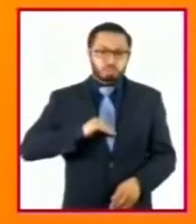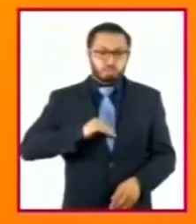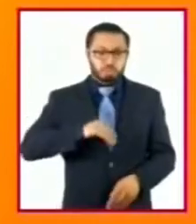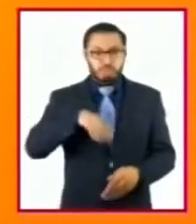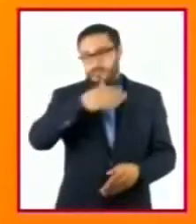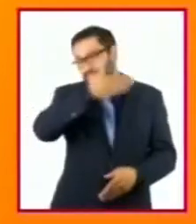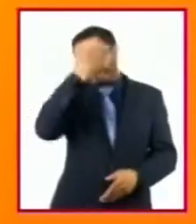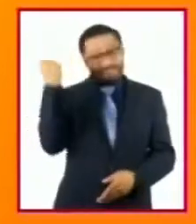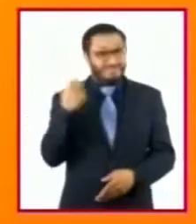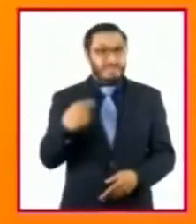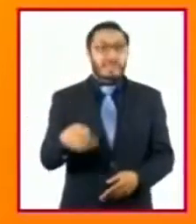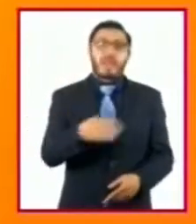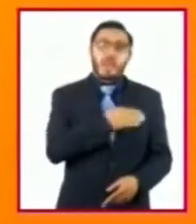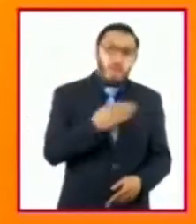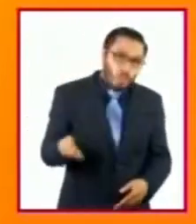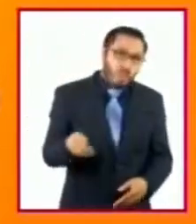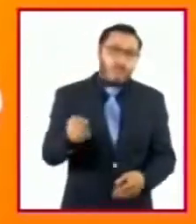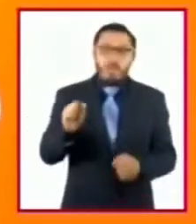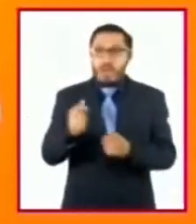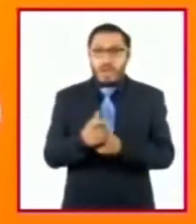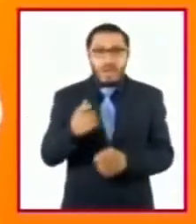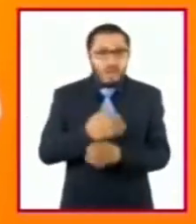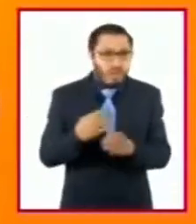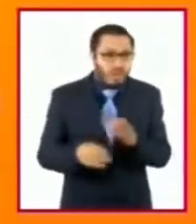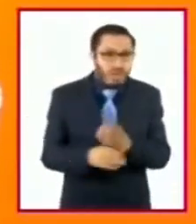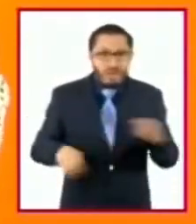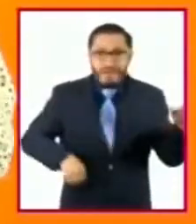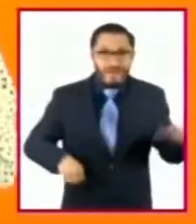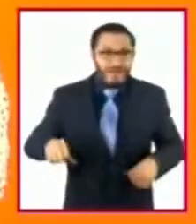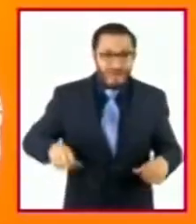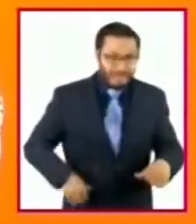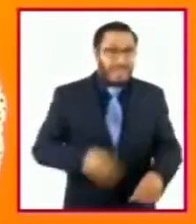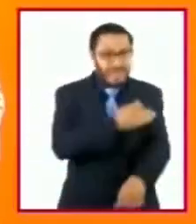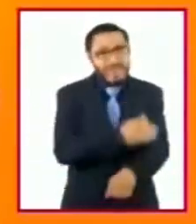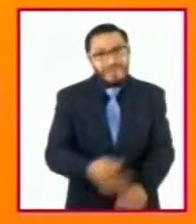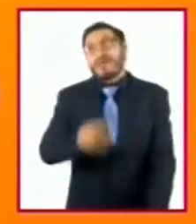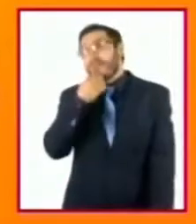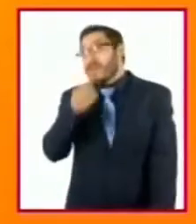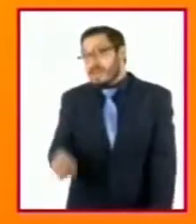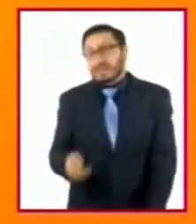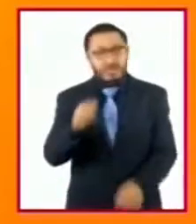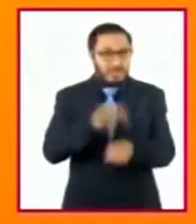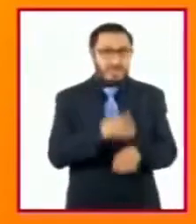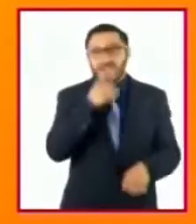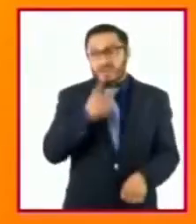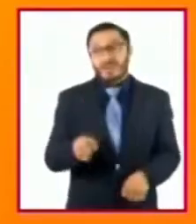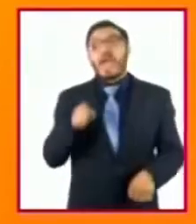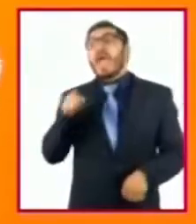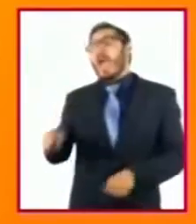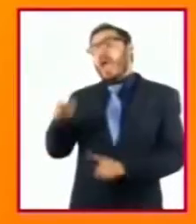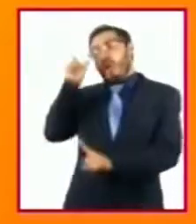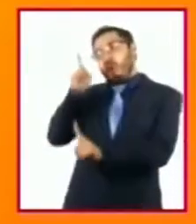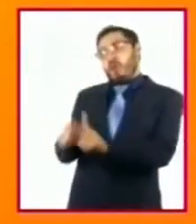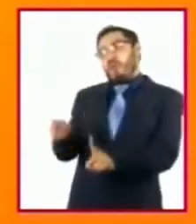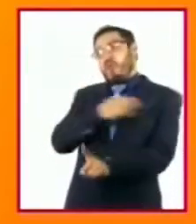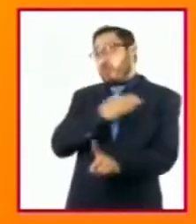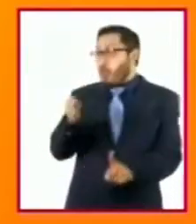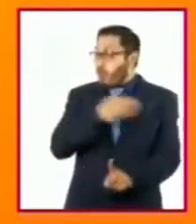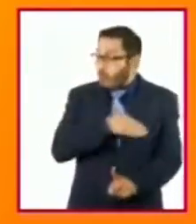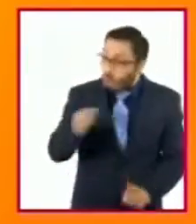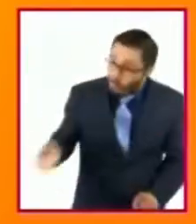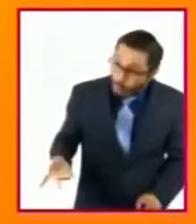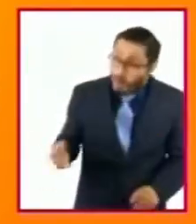bueno para determinada cosa y la familia se lo dice o los amigos se los dicen. Es que eres muy bueno arreglando